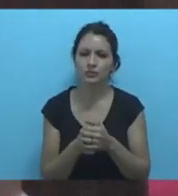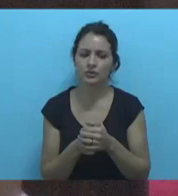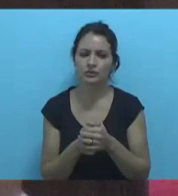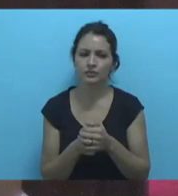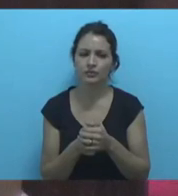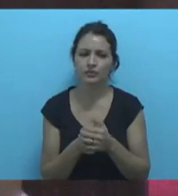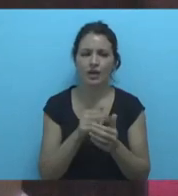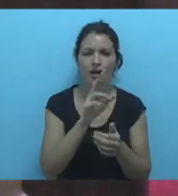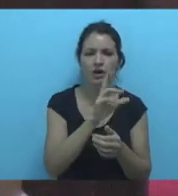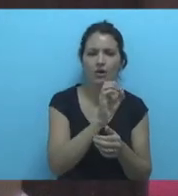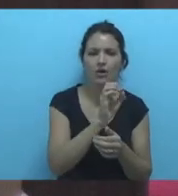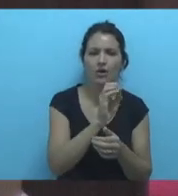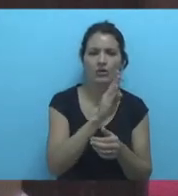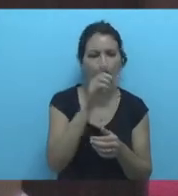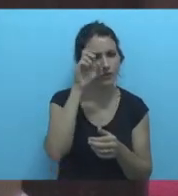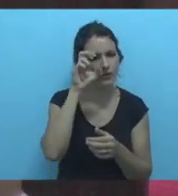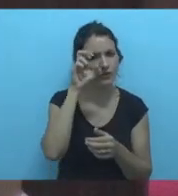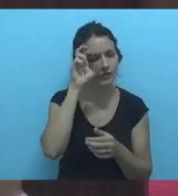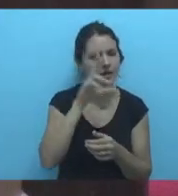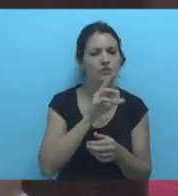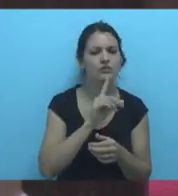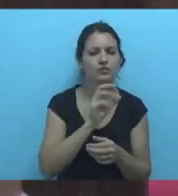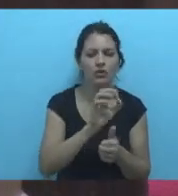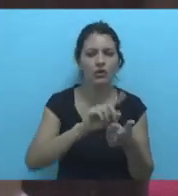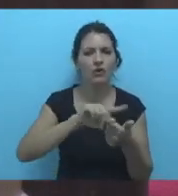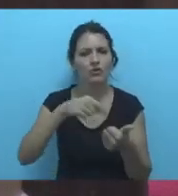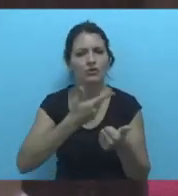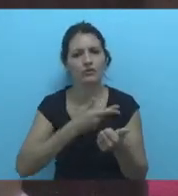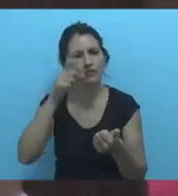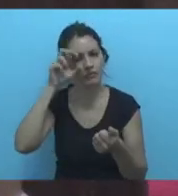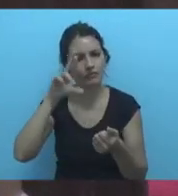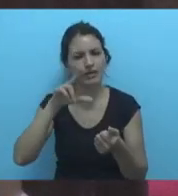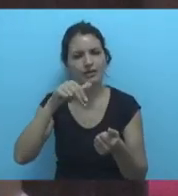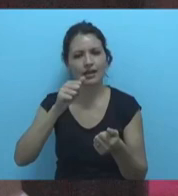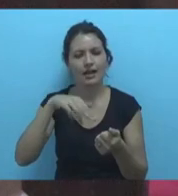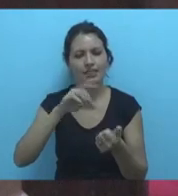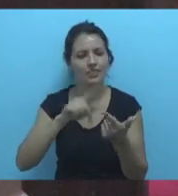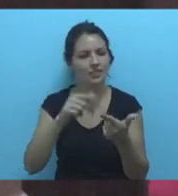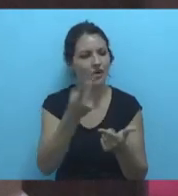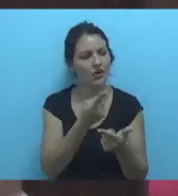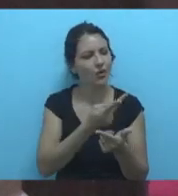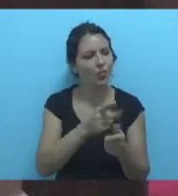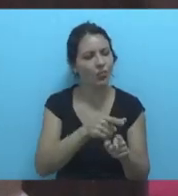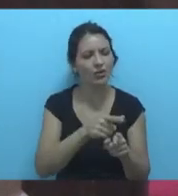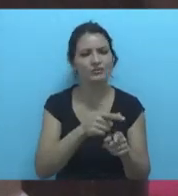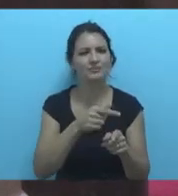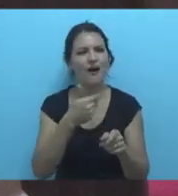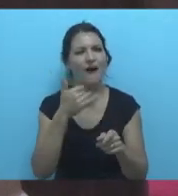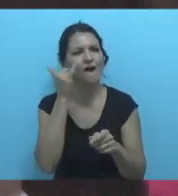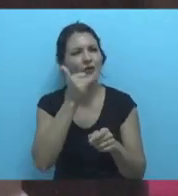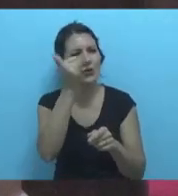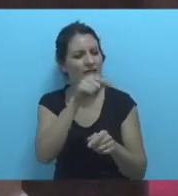era chiquito que muchos de sus amiguitos a la hora de hablar que hacían con sus padres,